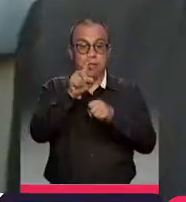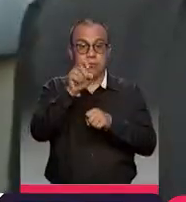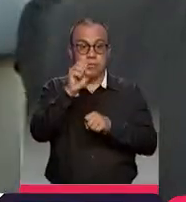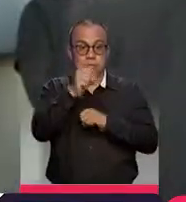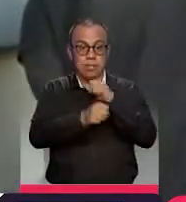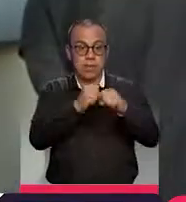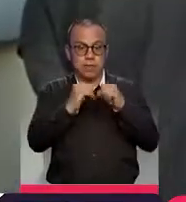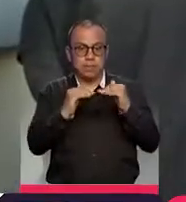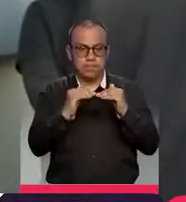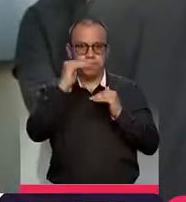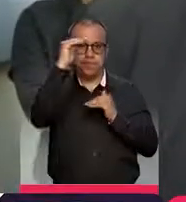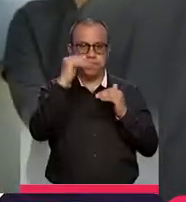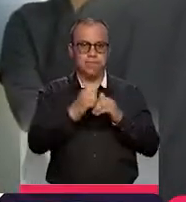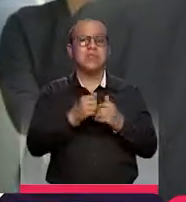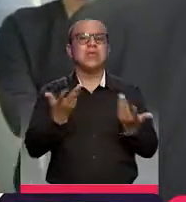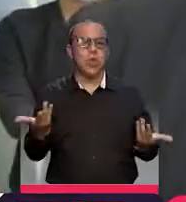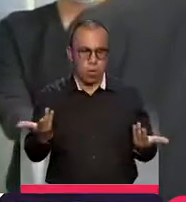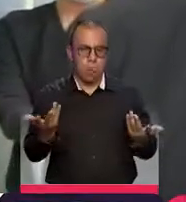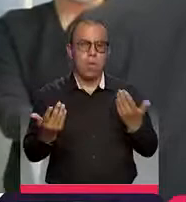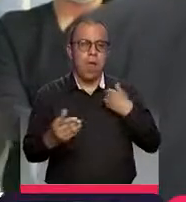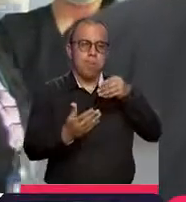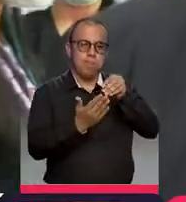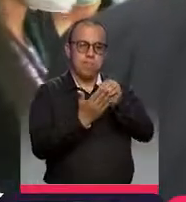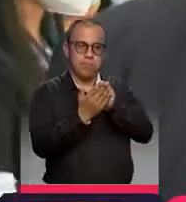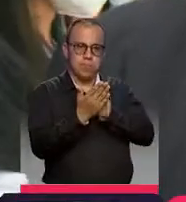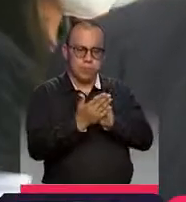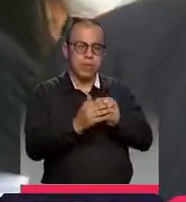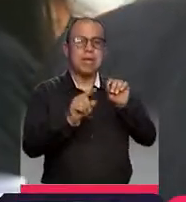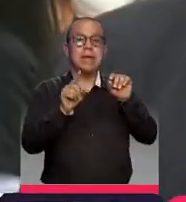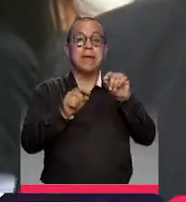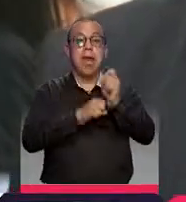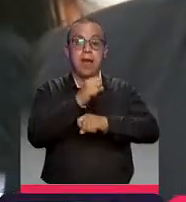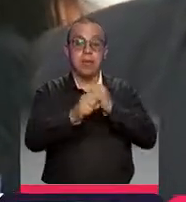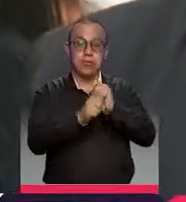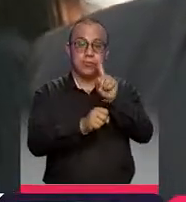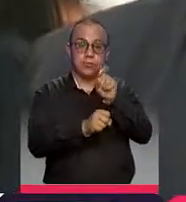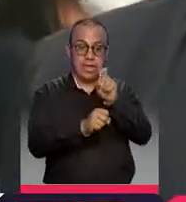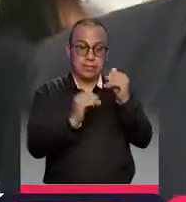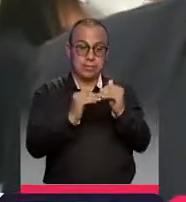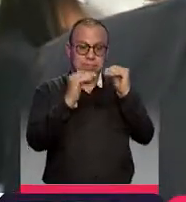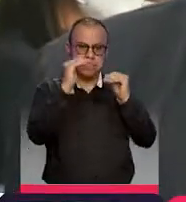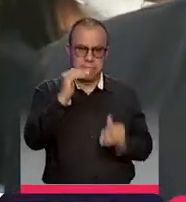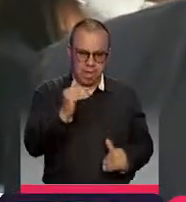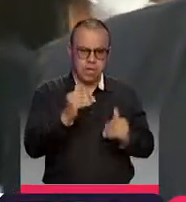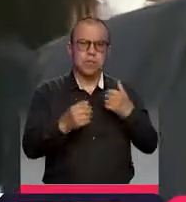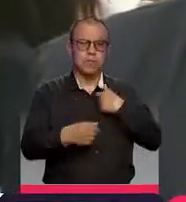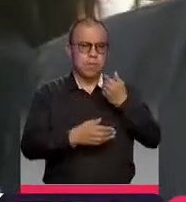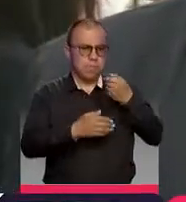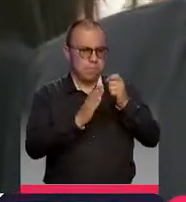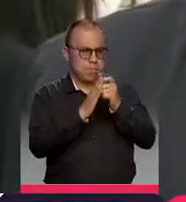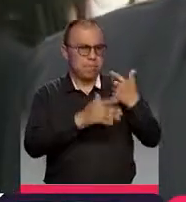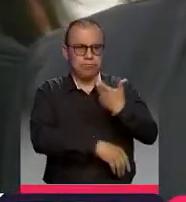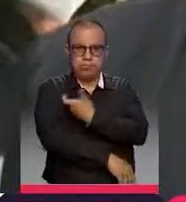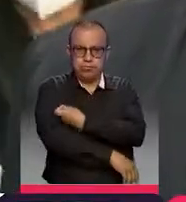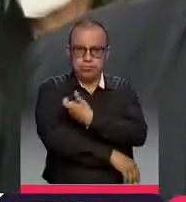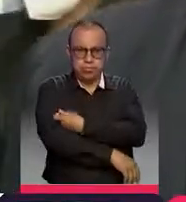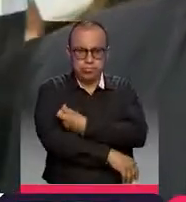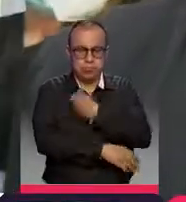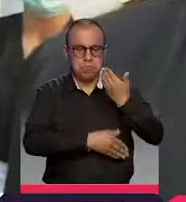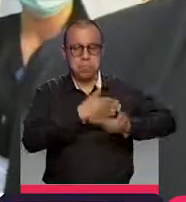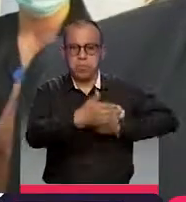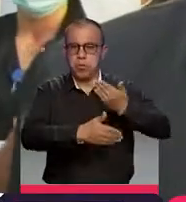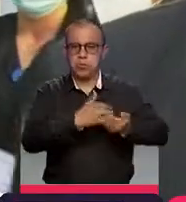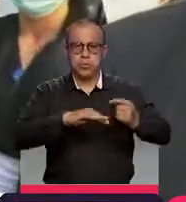las que están en el esquema PAI, o sea, menores de 6 años con todo su esquema, obviamente los 8 momentos para su